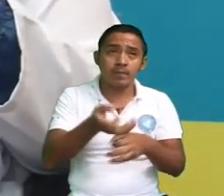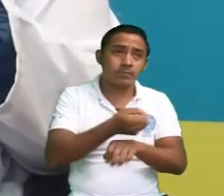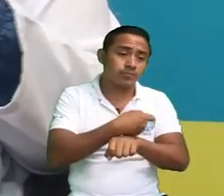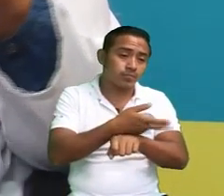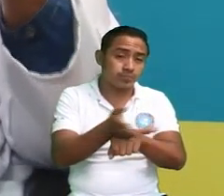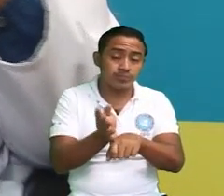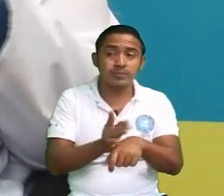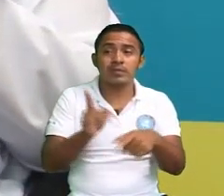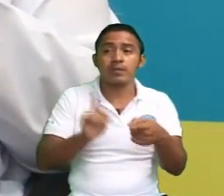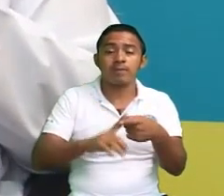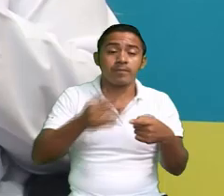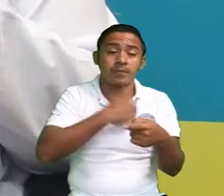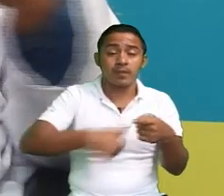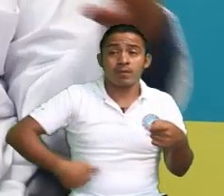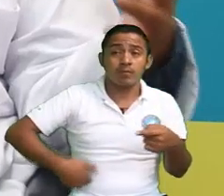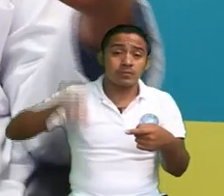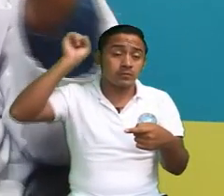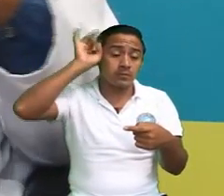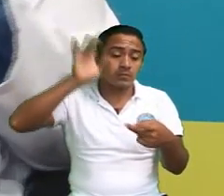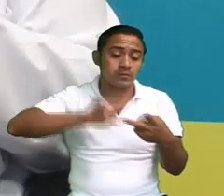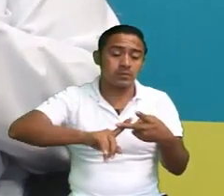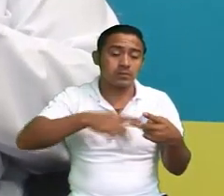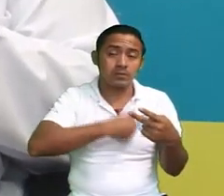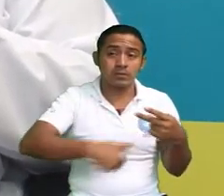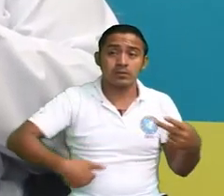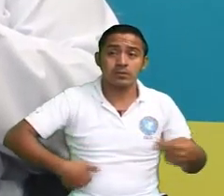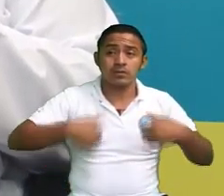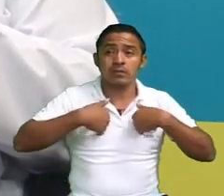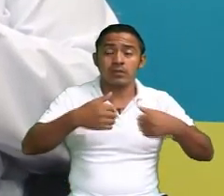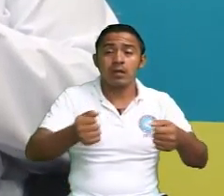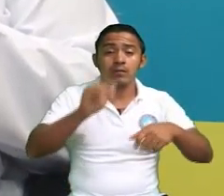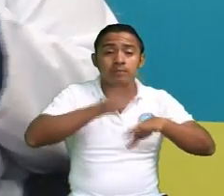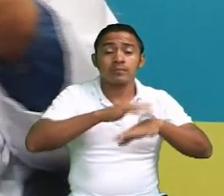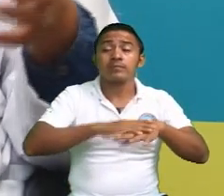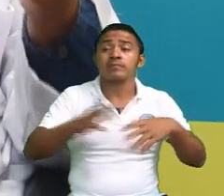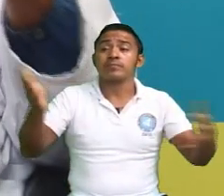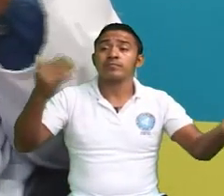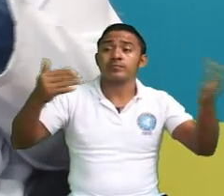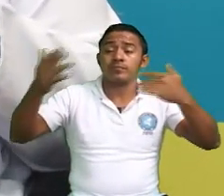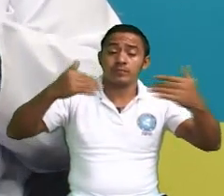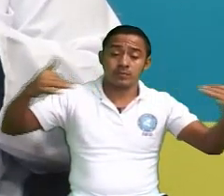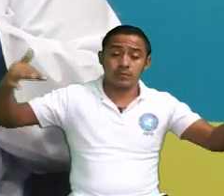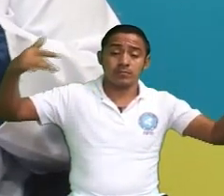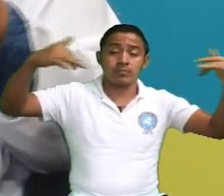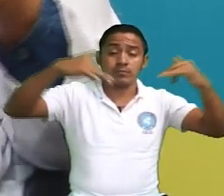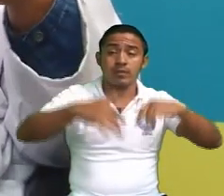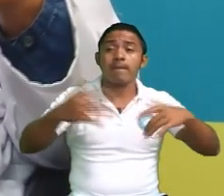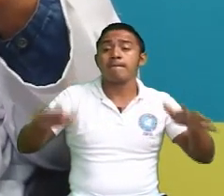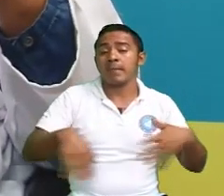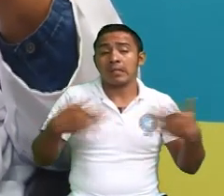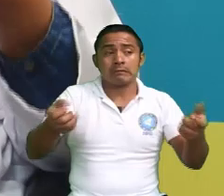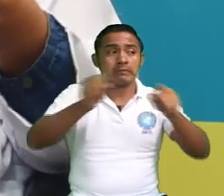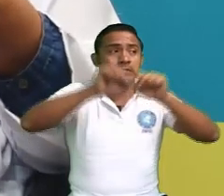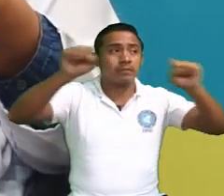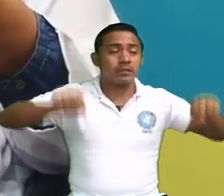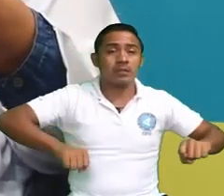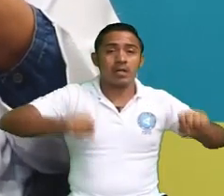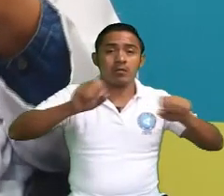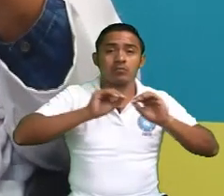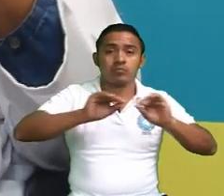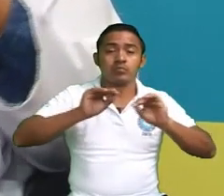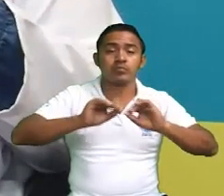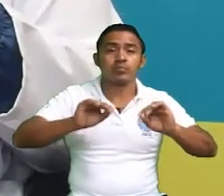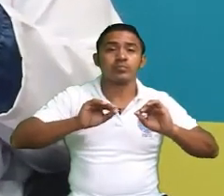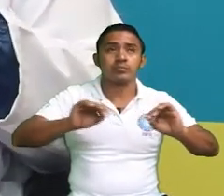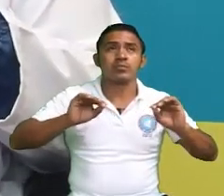mismo INTUR con el Ministerio de Salud está reclutando a estos vendedores ambulantes para que les demos consejerías, charlas